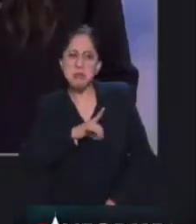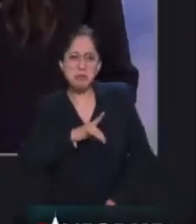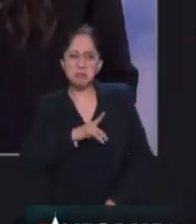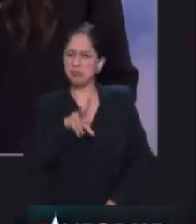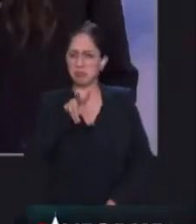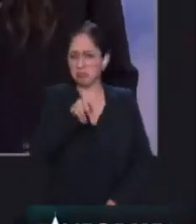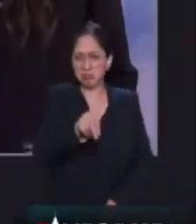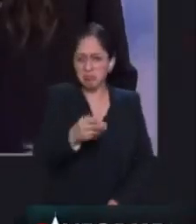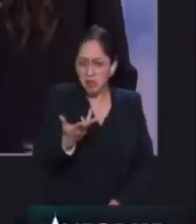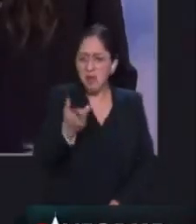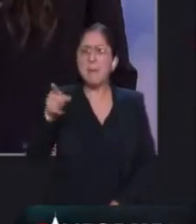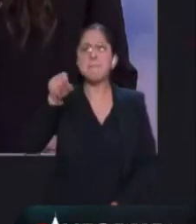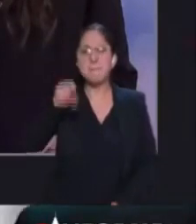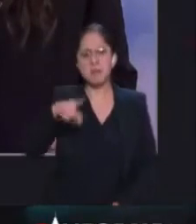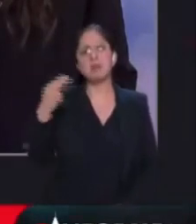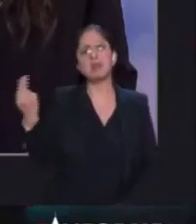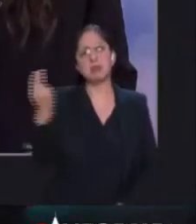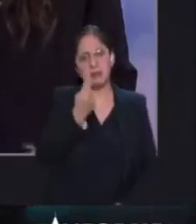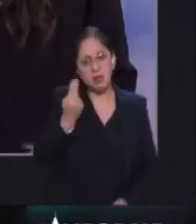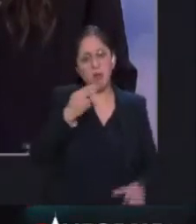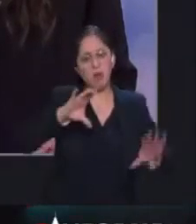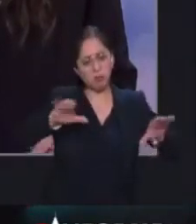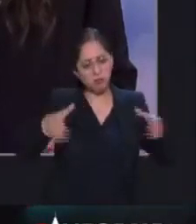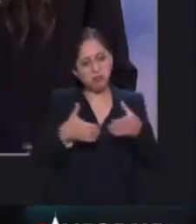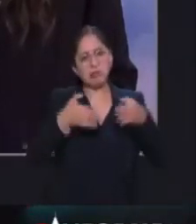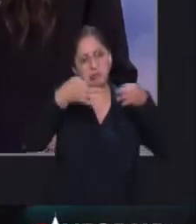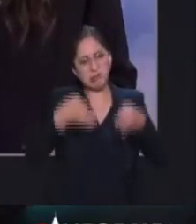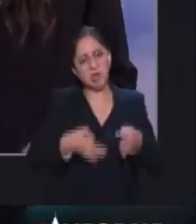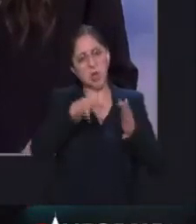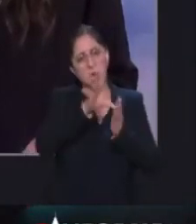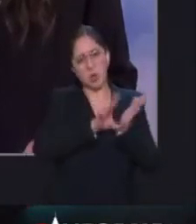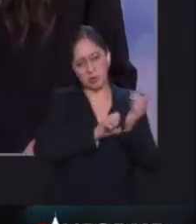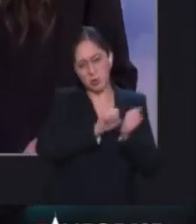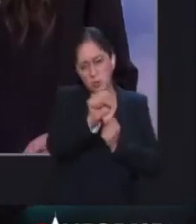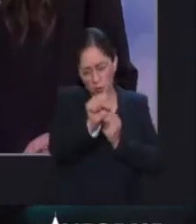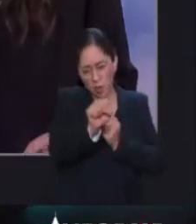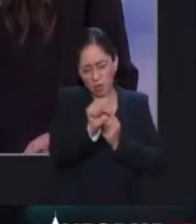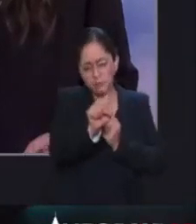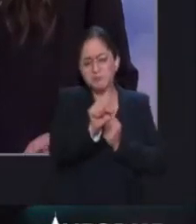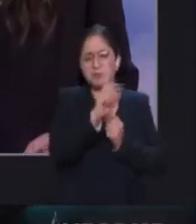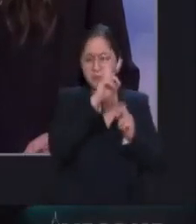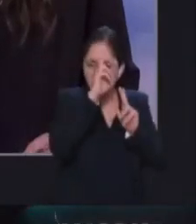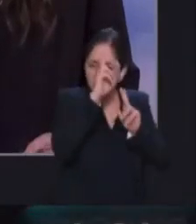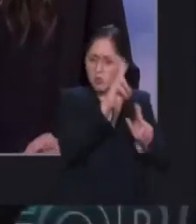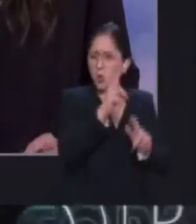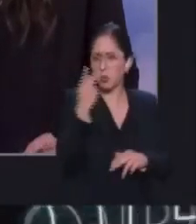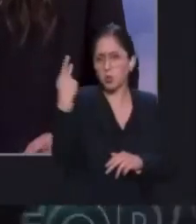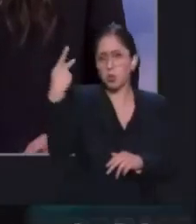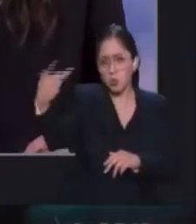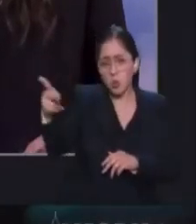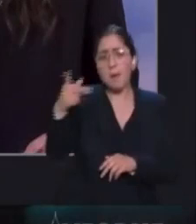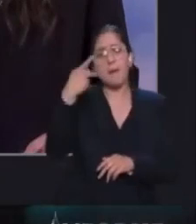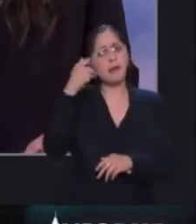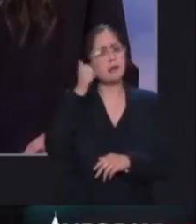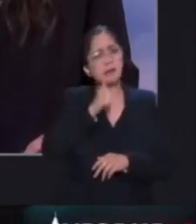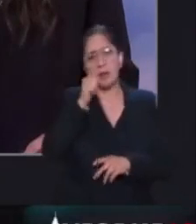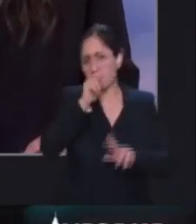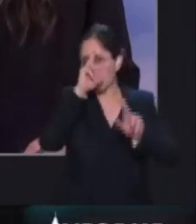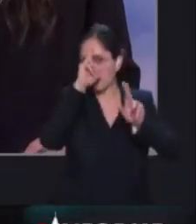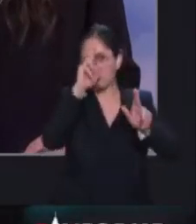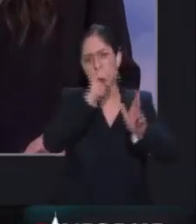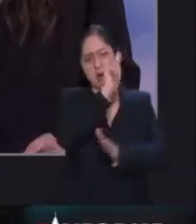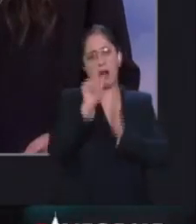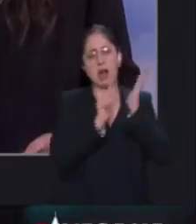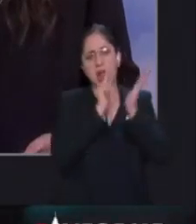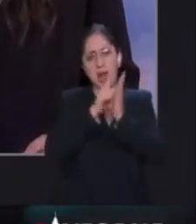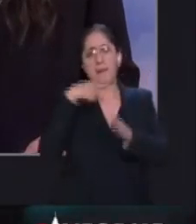de generar todo un proceso constitucional sin vulnerar en nada los procesos legales para convocar